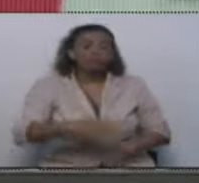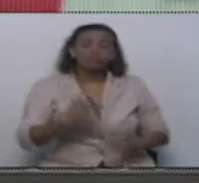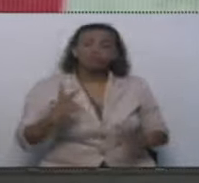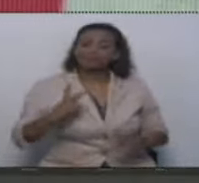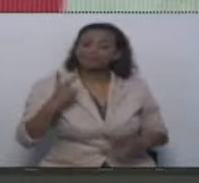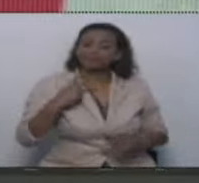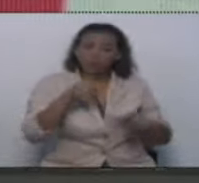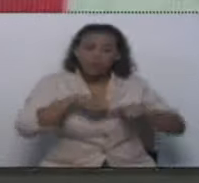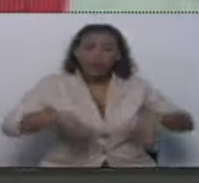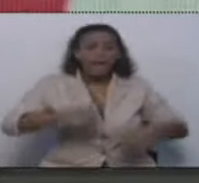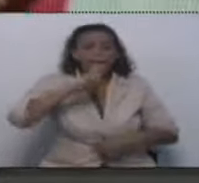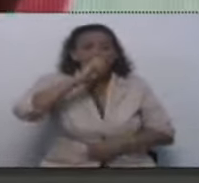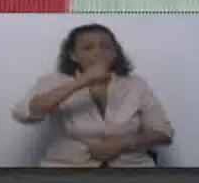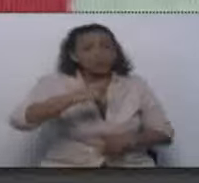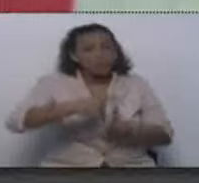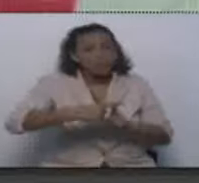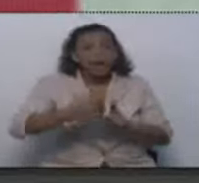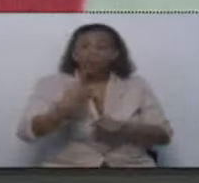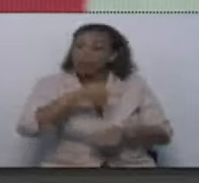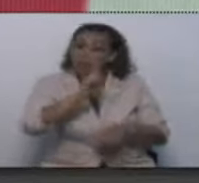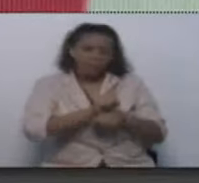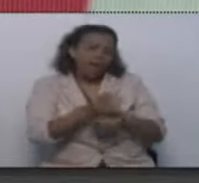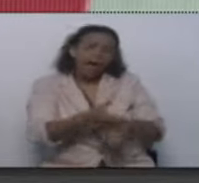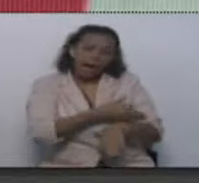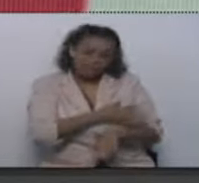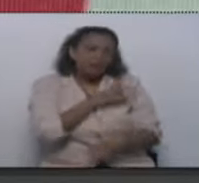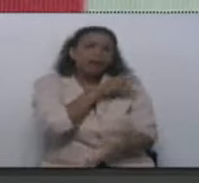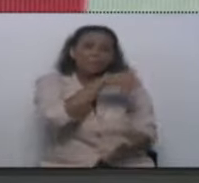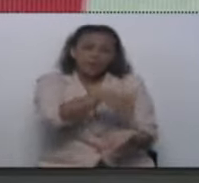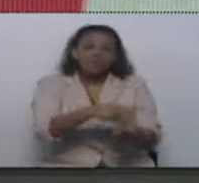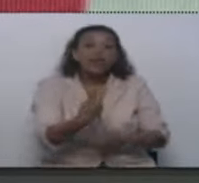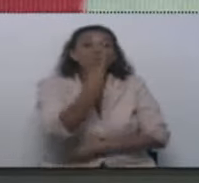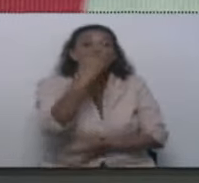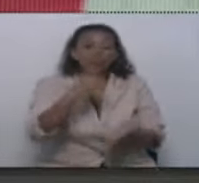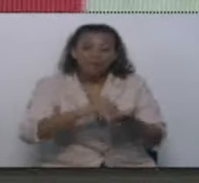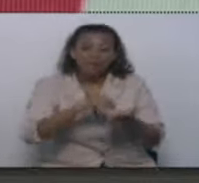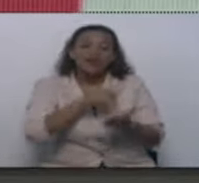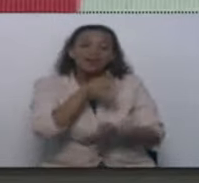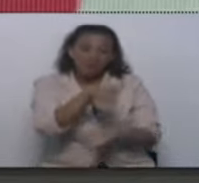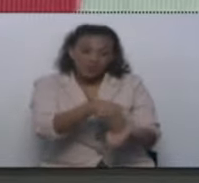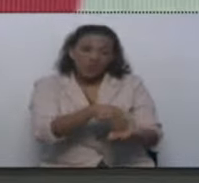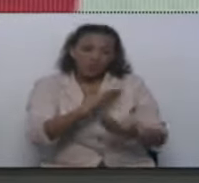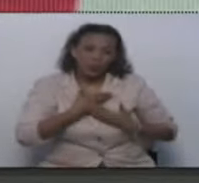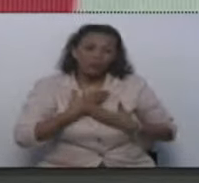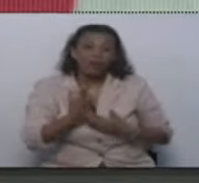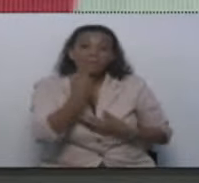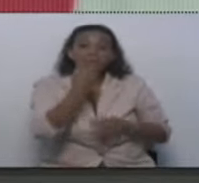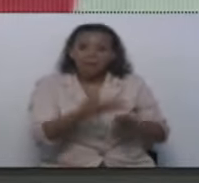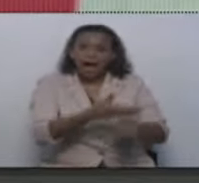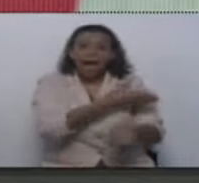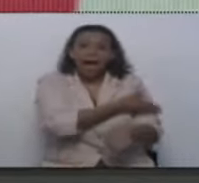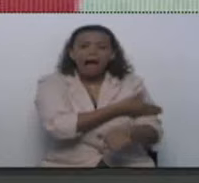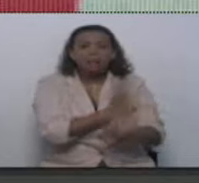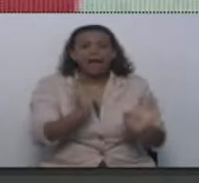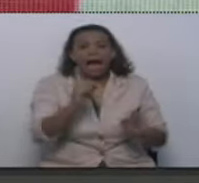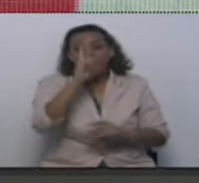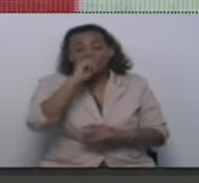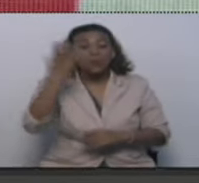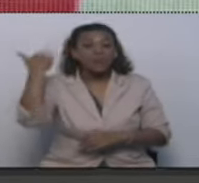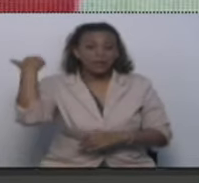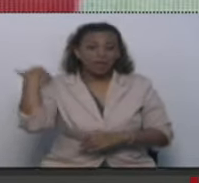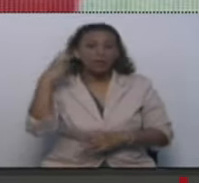estar en su programa. No es la primera vez. Esta es la segunda vez, señor presidente. La primera vez fue el año